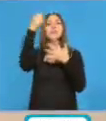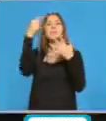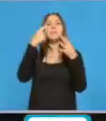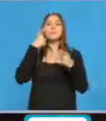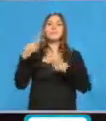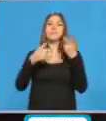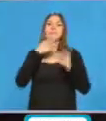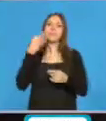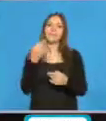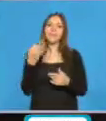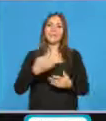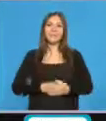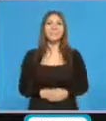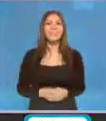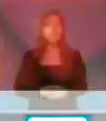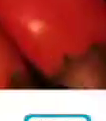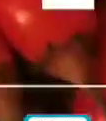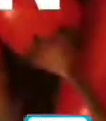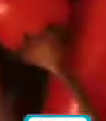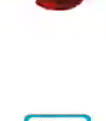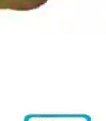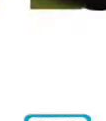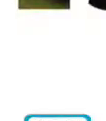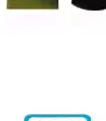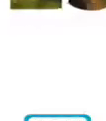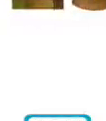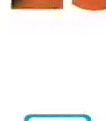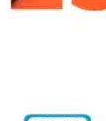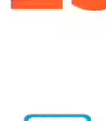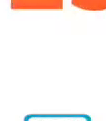esta deliciosa receta?